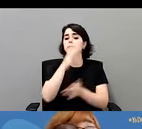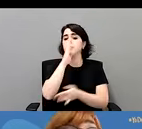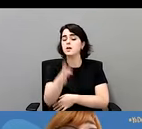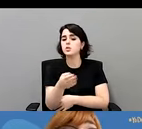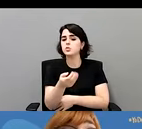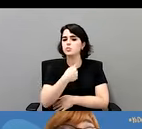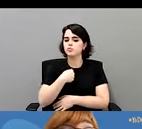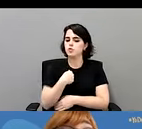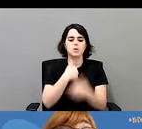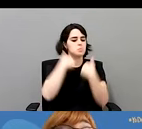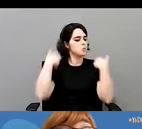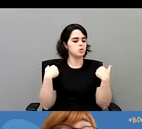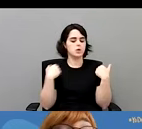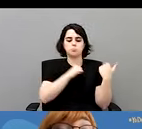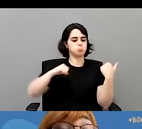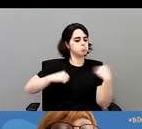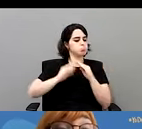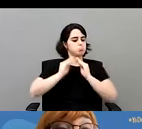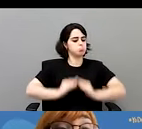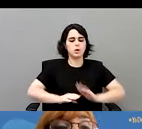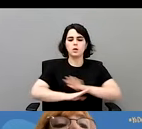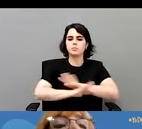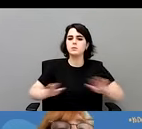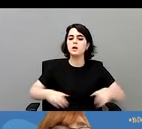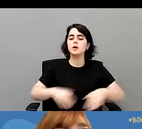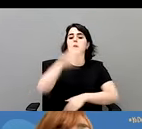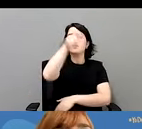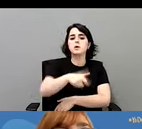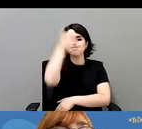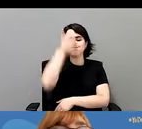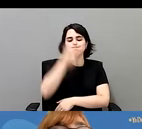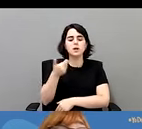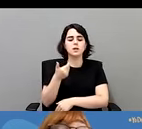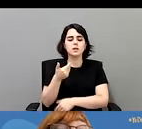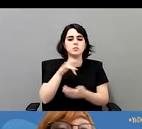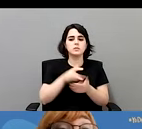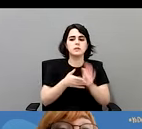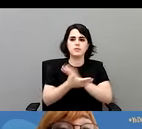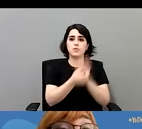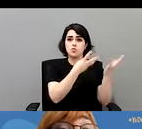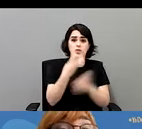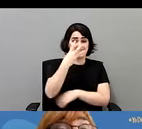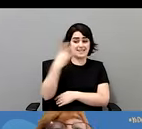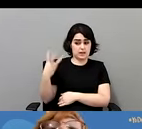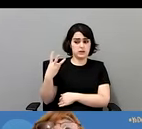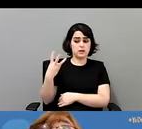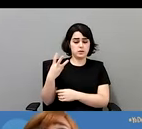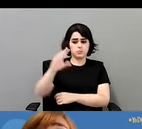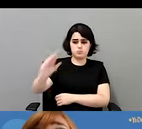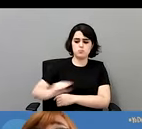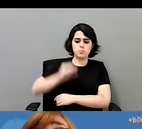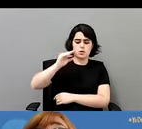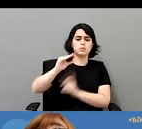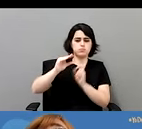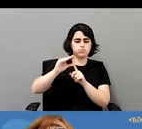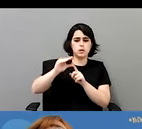yo me lo guiso, yo me lo como. Es decir, la persona con parálisis cerebral recibe esos 833 euros,